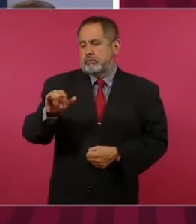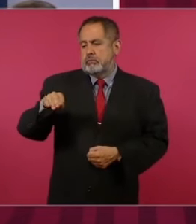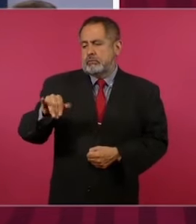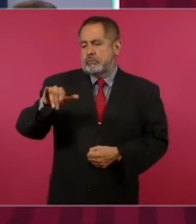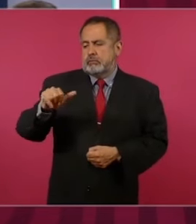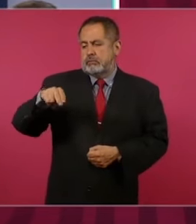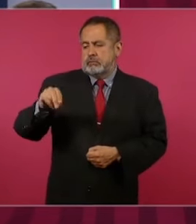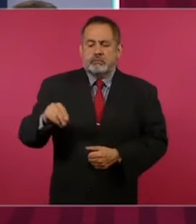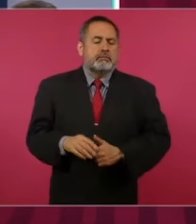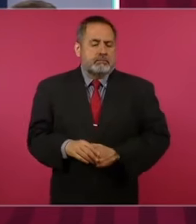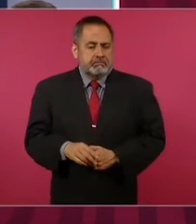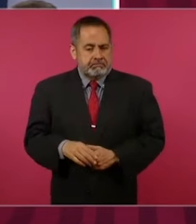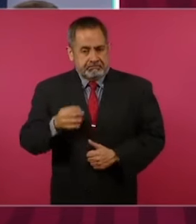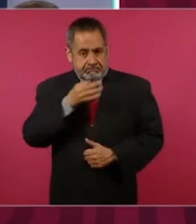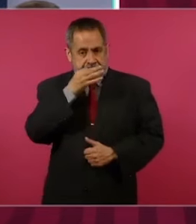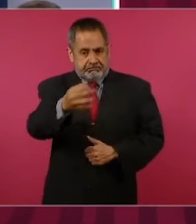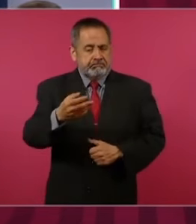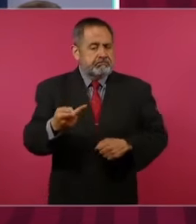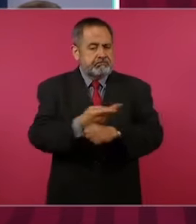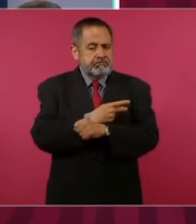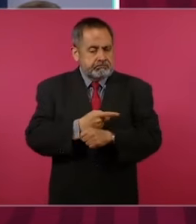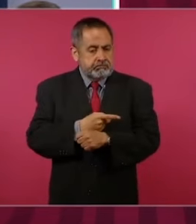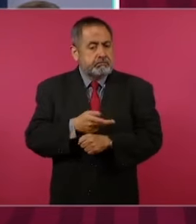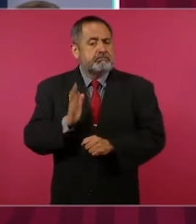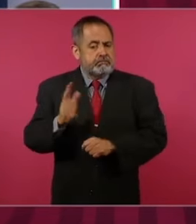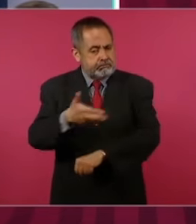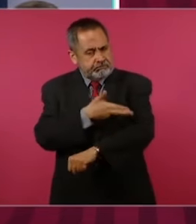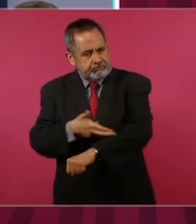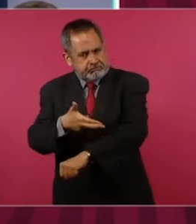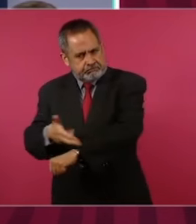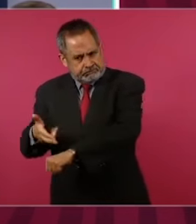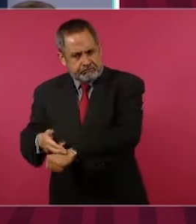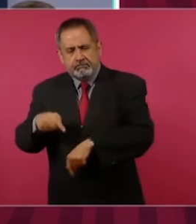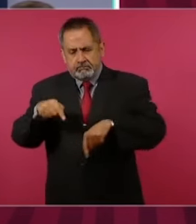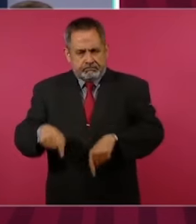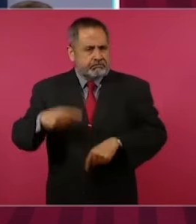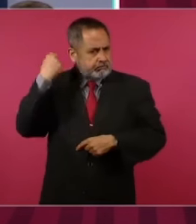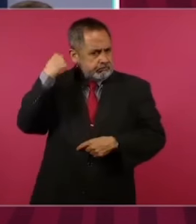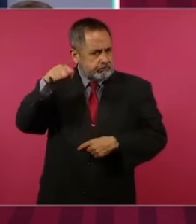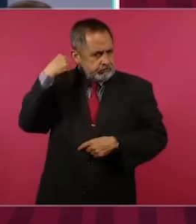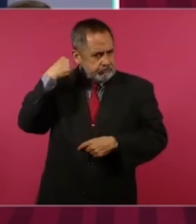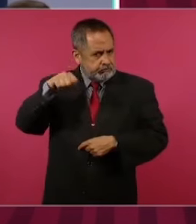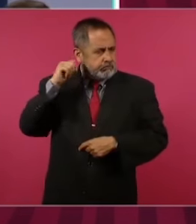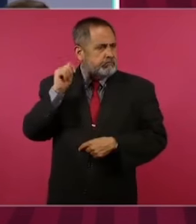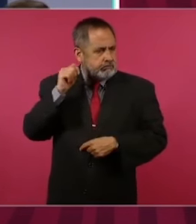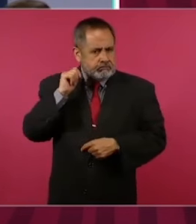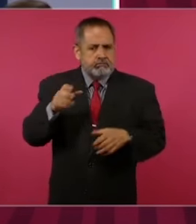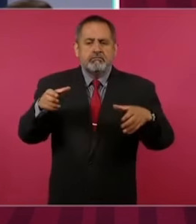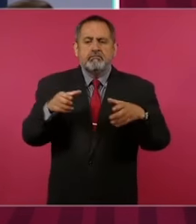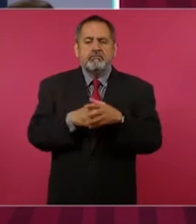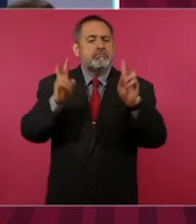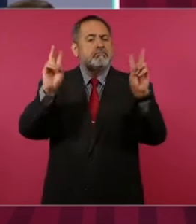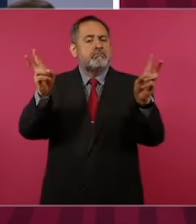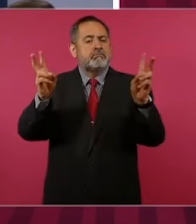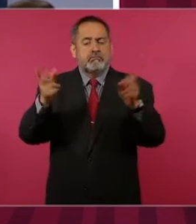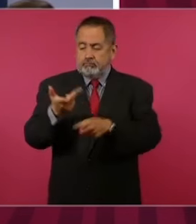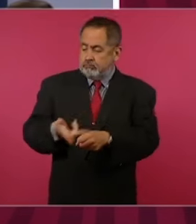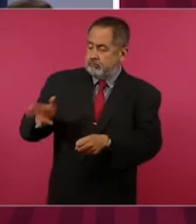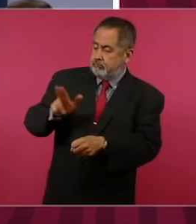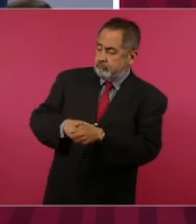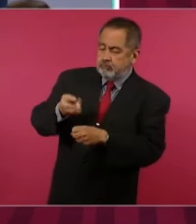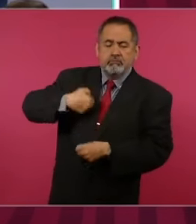Quiero informarles sobre los avances que hemos logrado en Tabasco con el programa La Clínica es Nuestra.